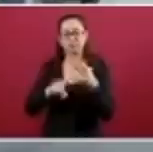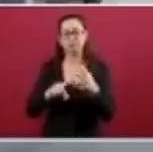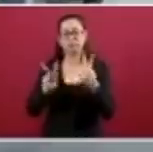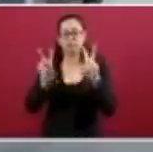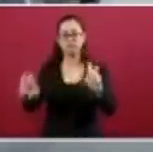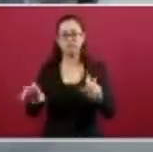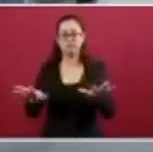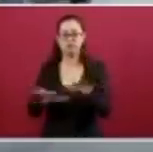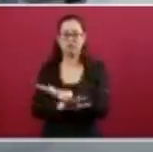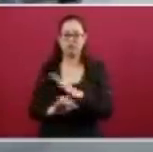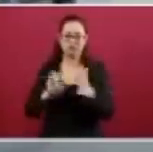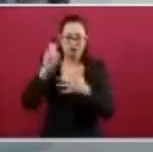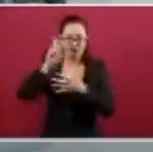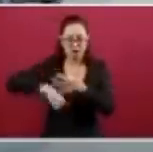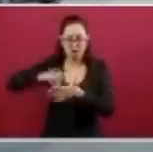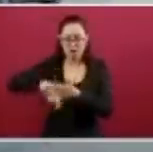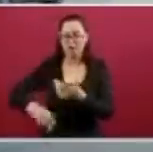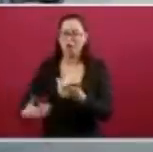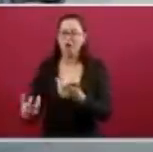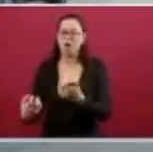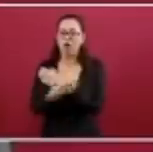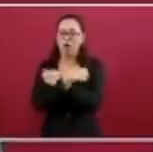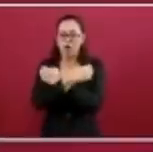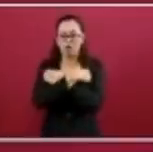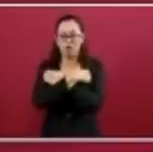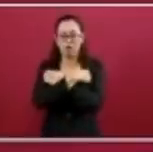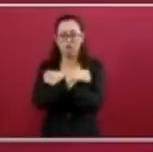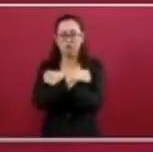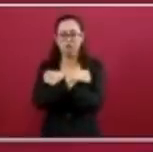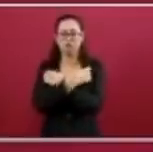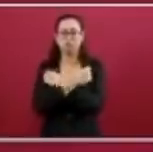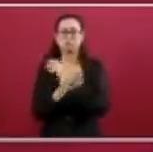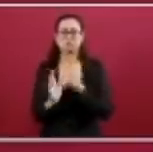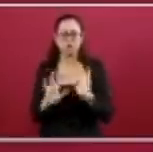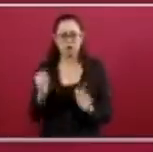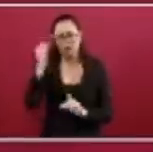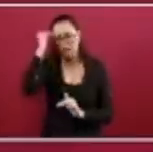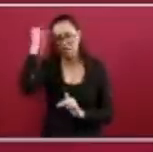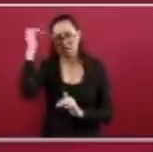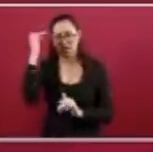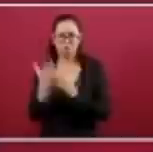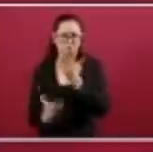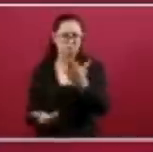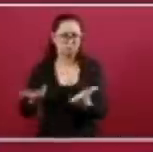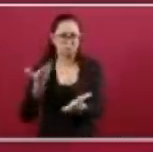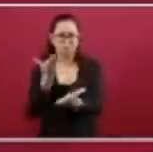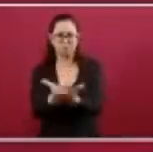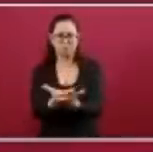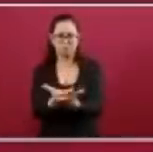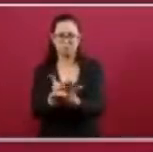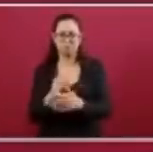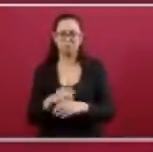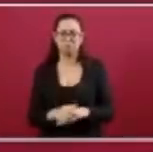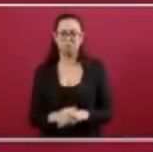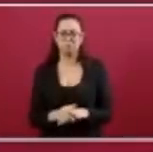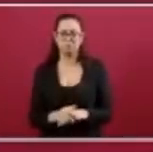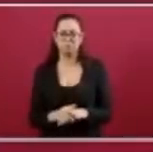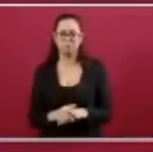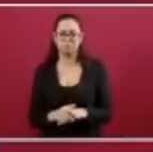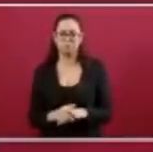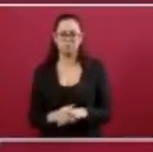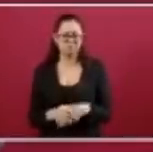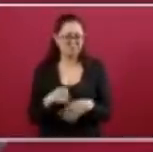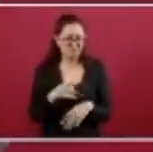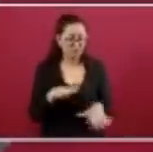educativa, ya se presentó una iniciativa. Queremos que se cancele la mal